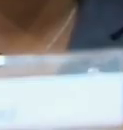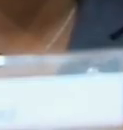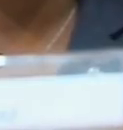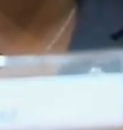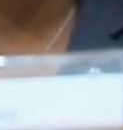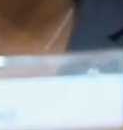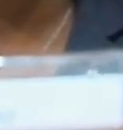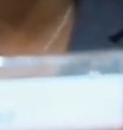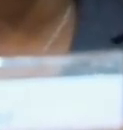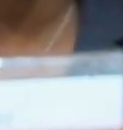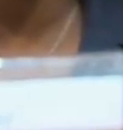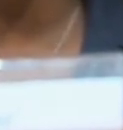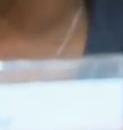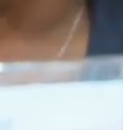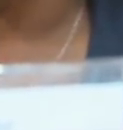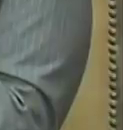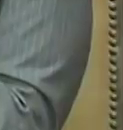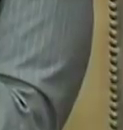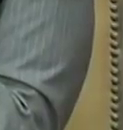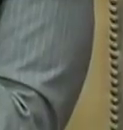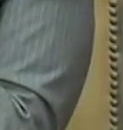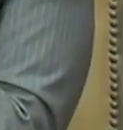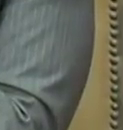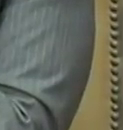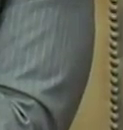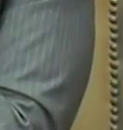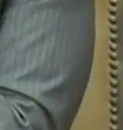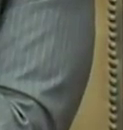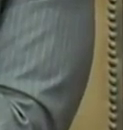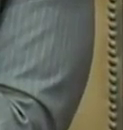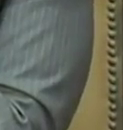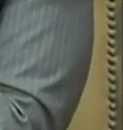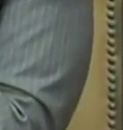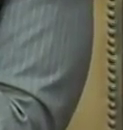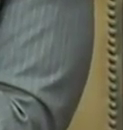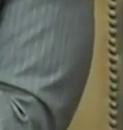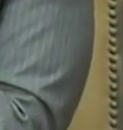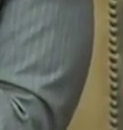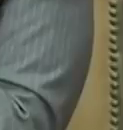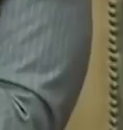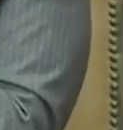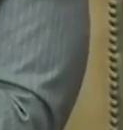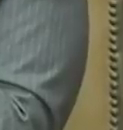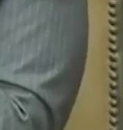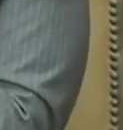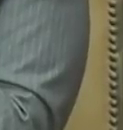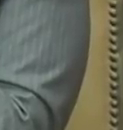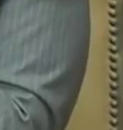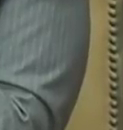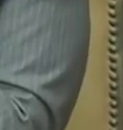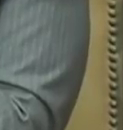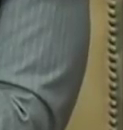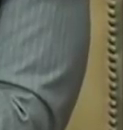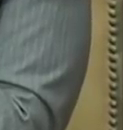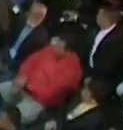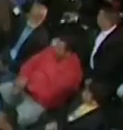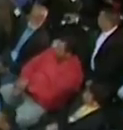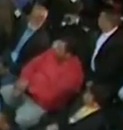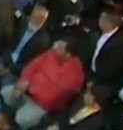ley constitucional del Comité Local de Abastecimiento y Producción. Es todo,